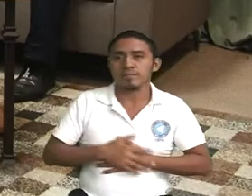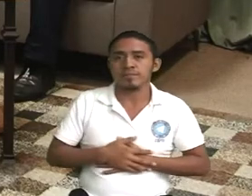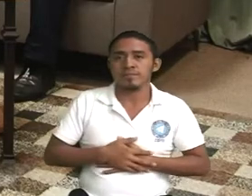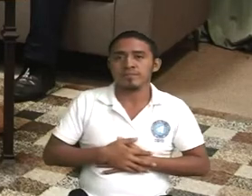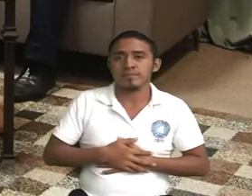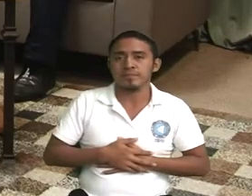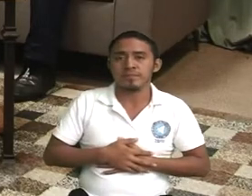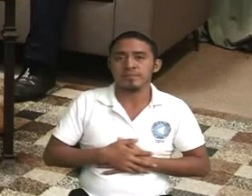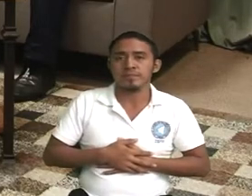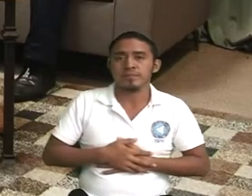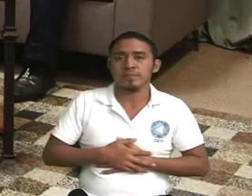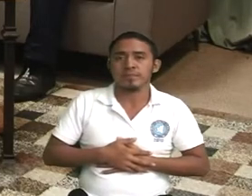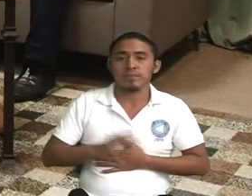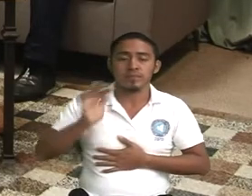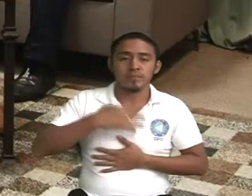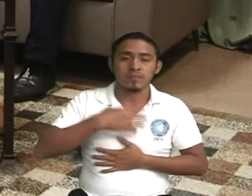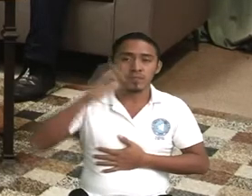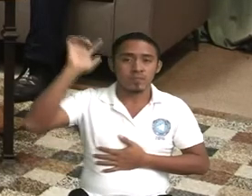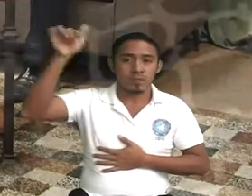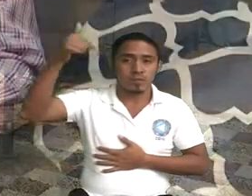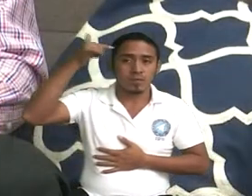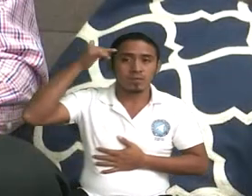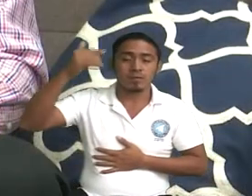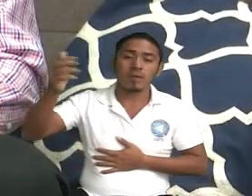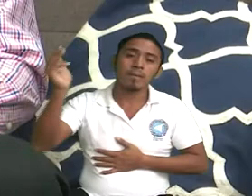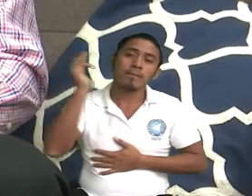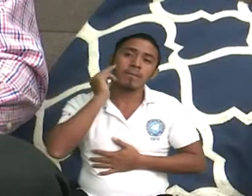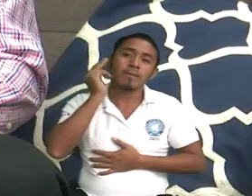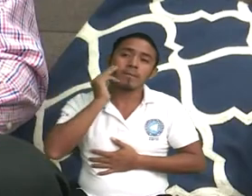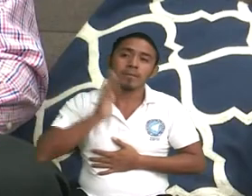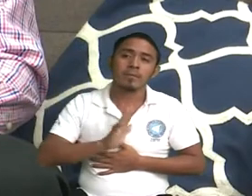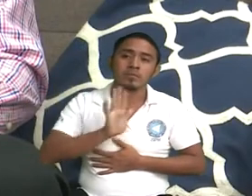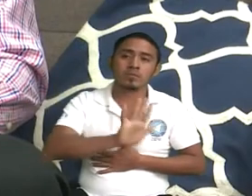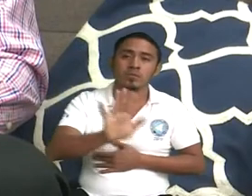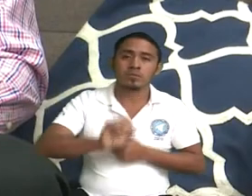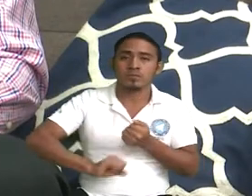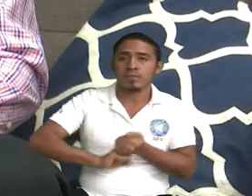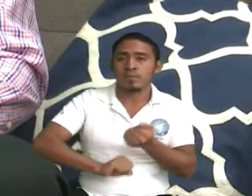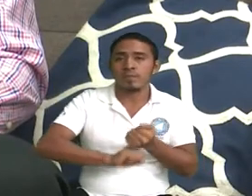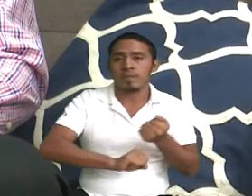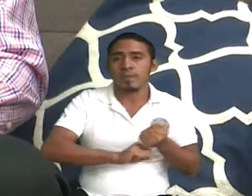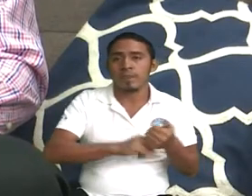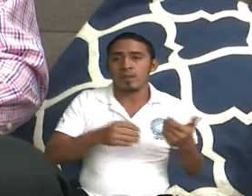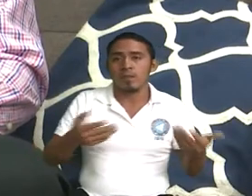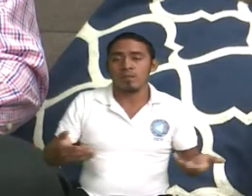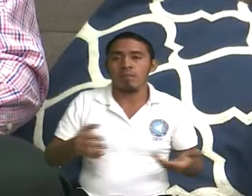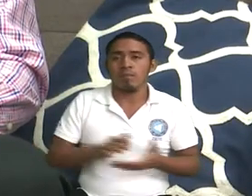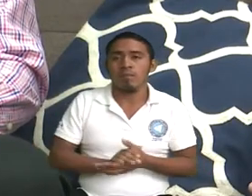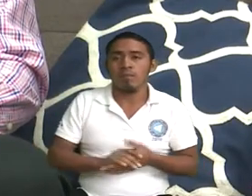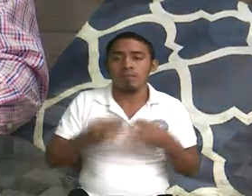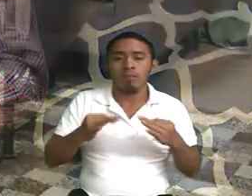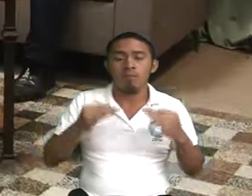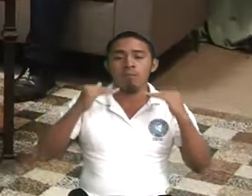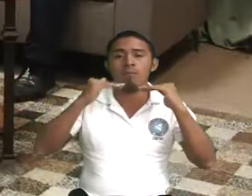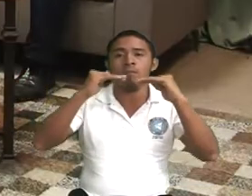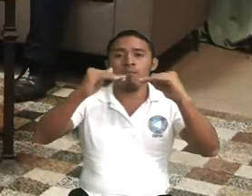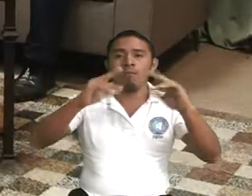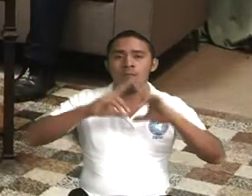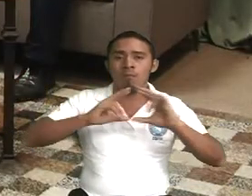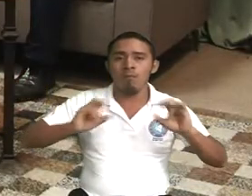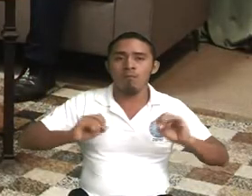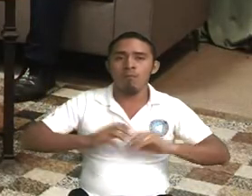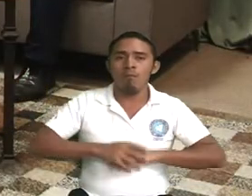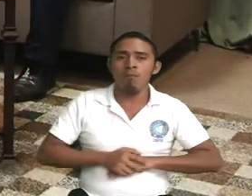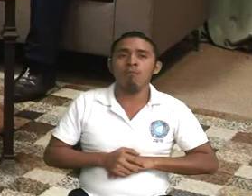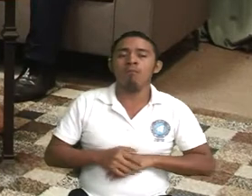mensaje de nuestro gobierno a las madres, por su aporte a la estabilidad y la paz de este país.